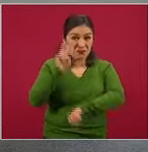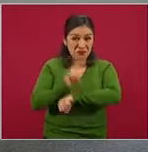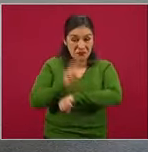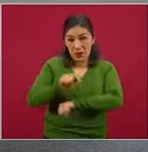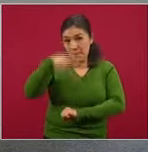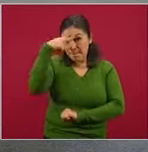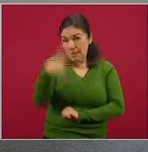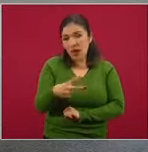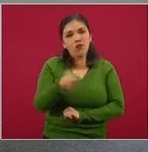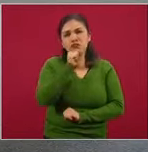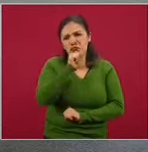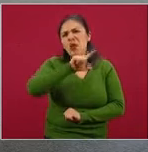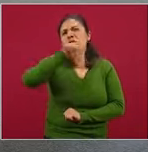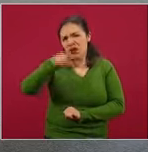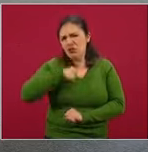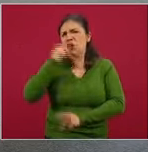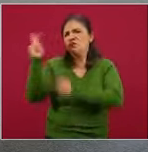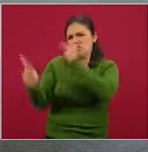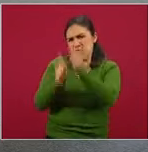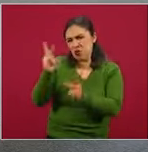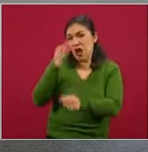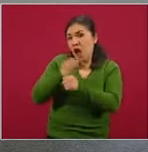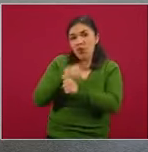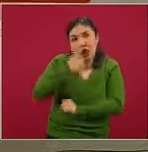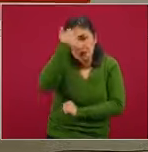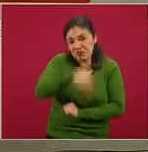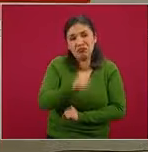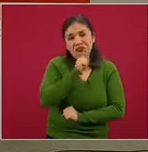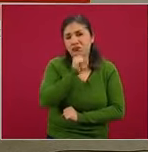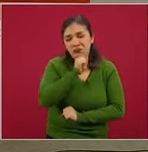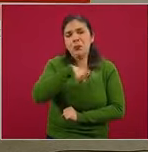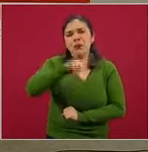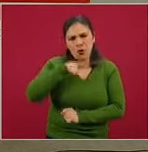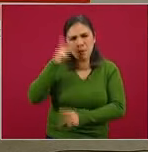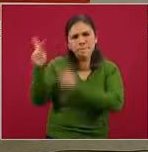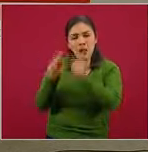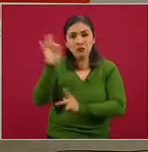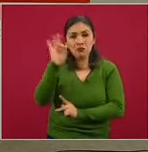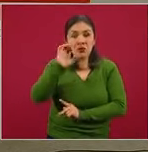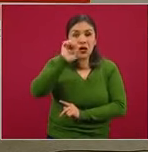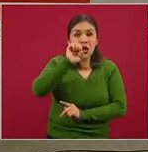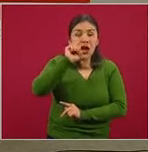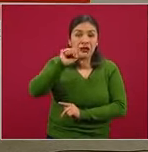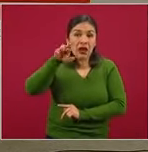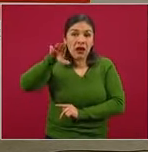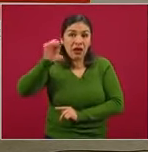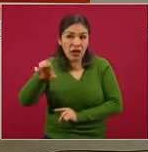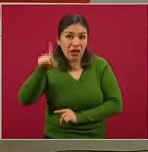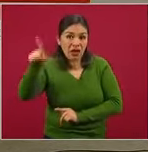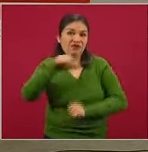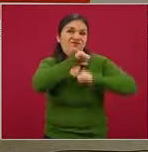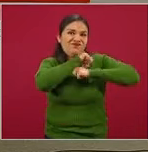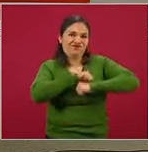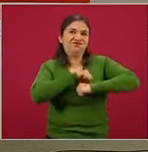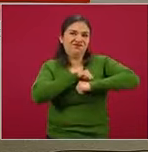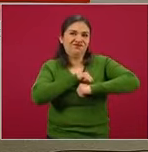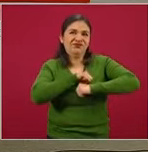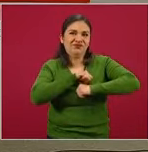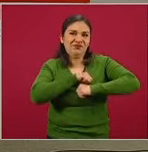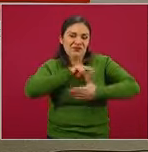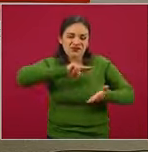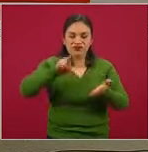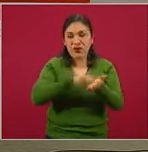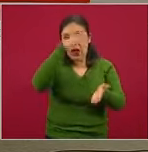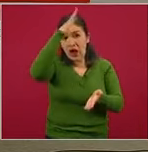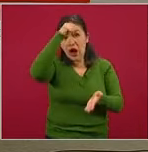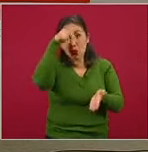México, pero vamos a consultar, no tenemos en este momento el dato, pero vamos a consultar si la Secretaría de Relaciones Exteriores, que es la firmante de este